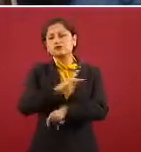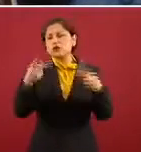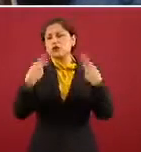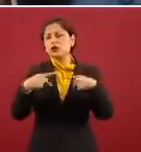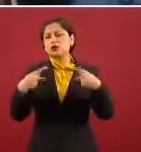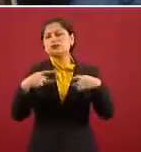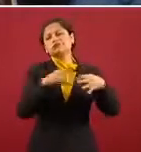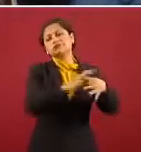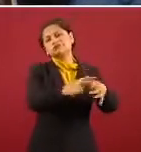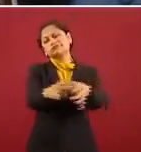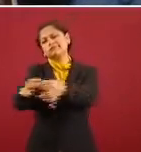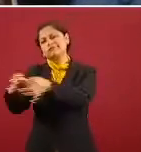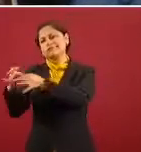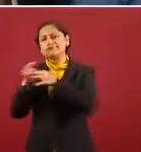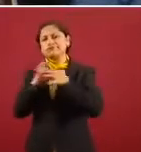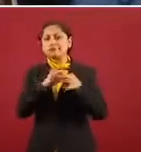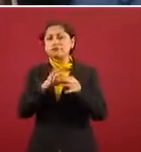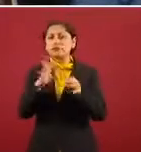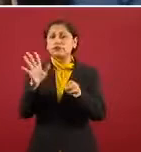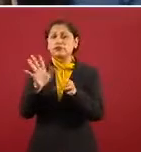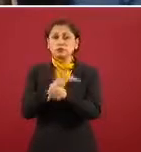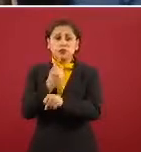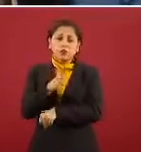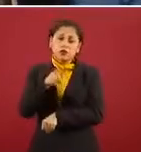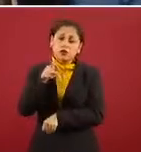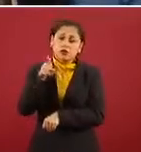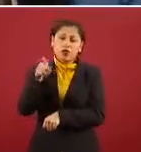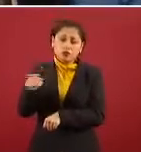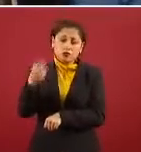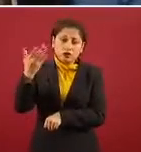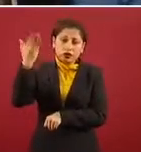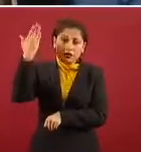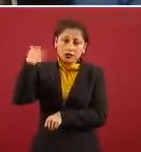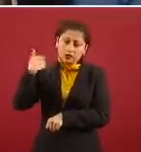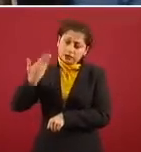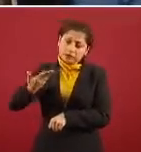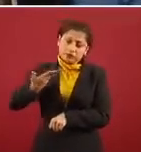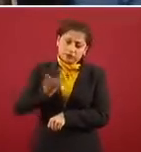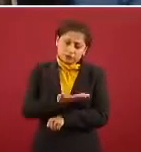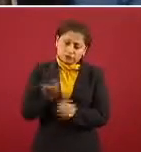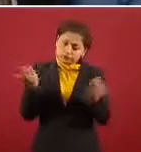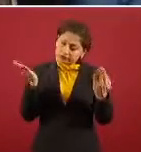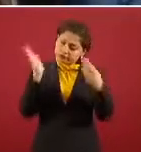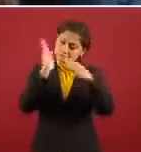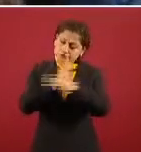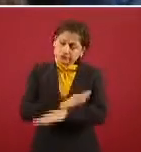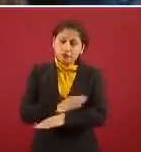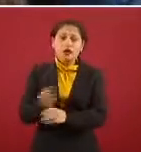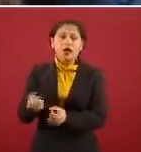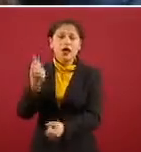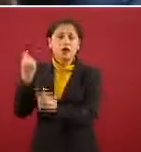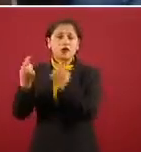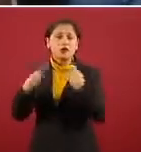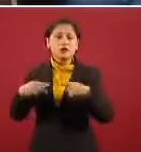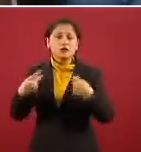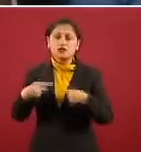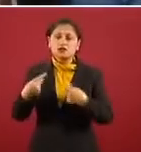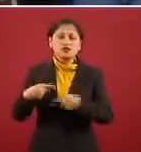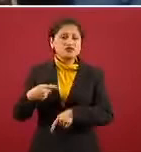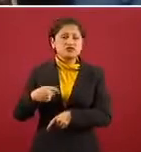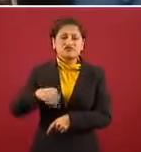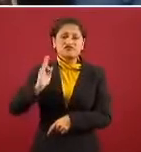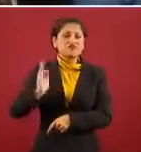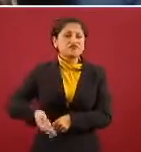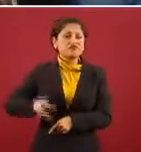su tregua. Los escribanos, los intelectuales orgánicos, los voceros, los